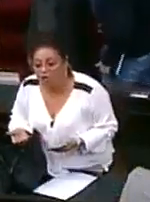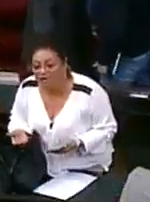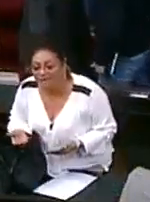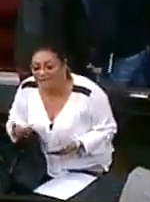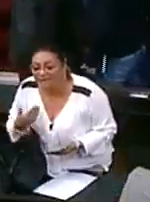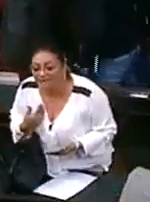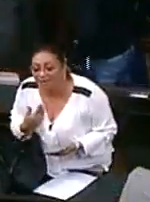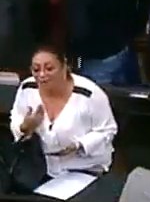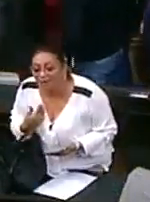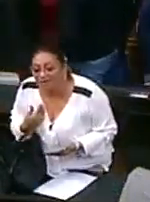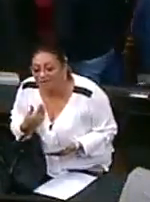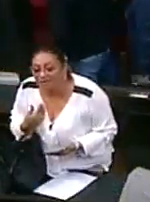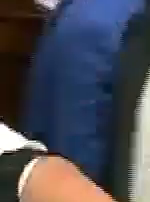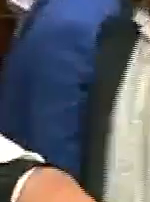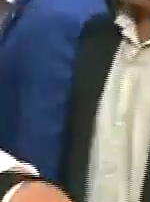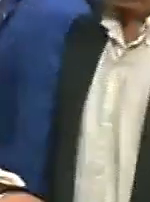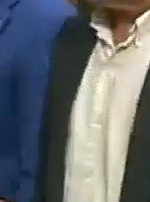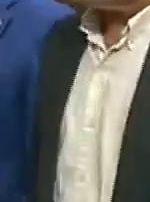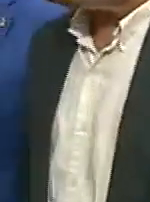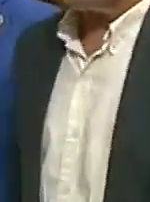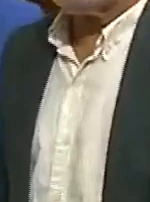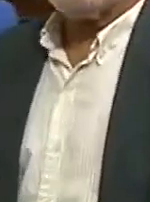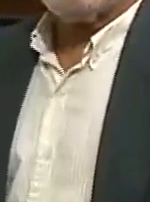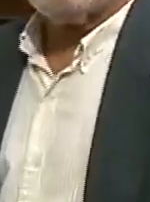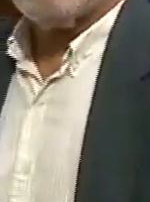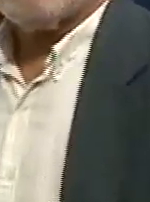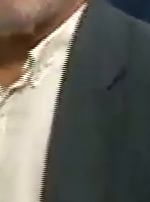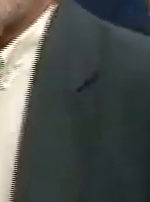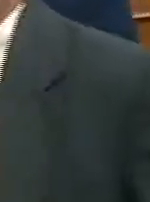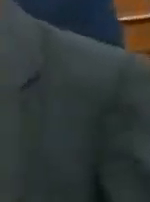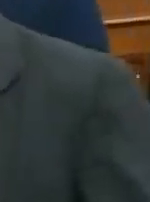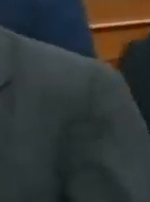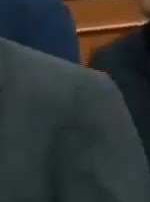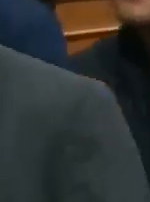por ANTV, tu canal al Parlamento muy buenas tardes